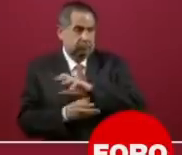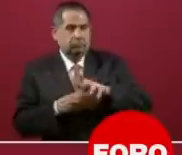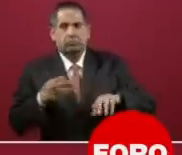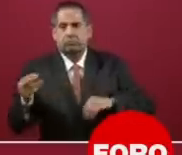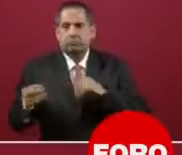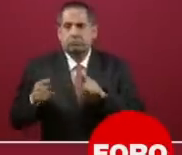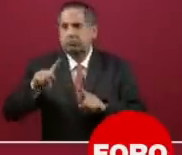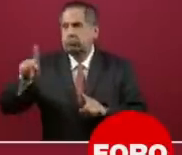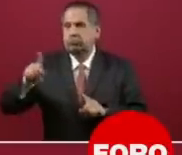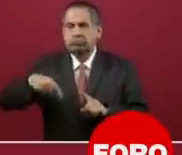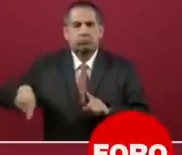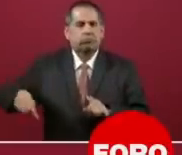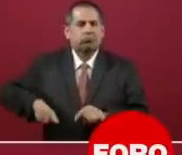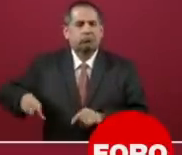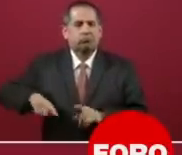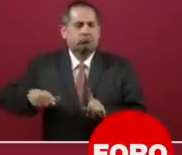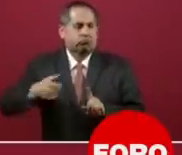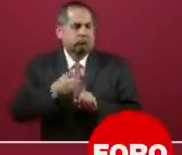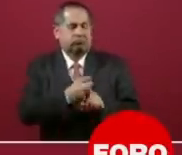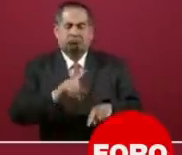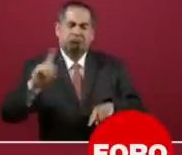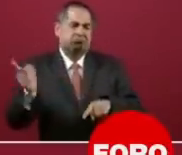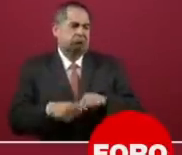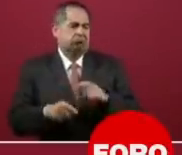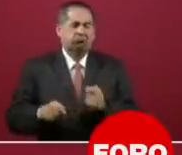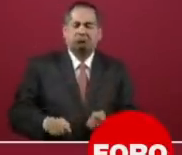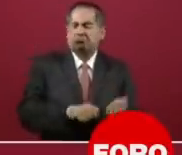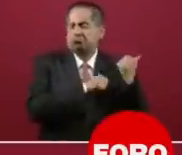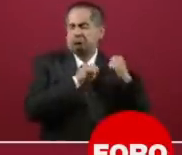fue cesado.